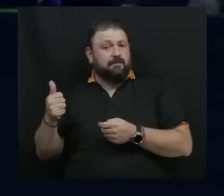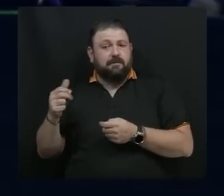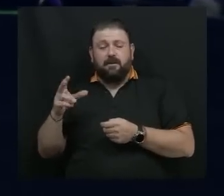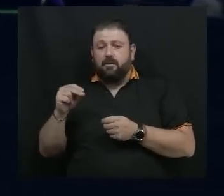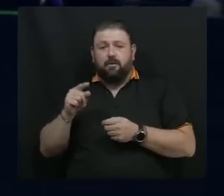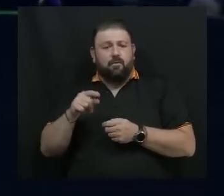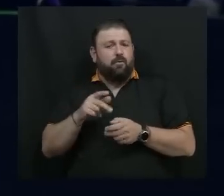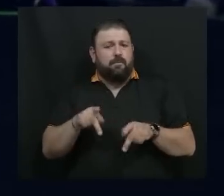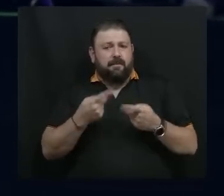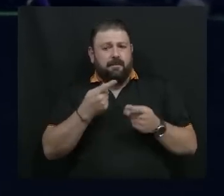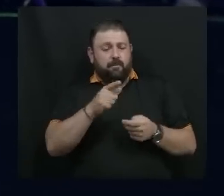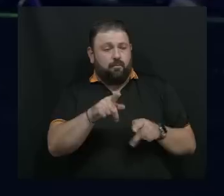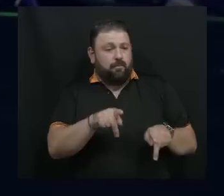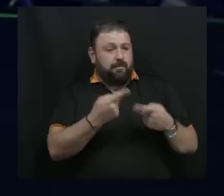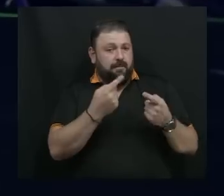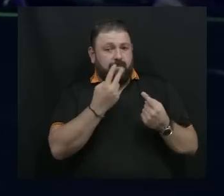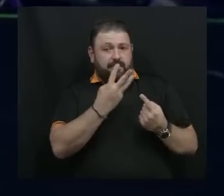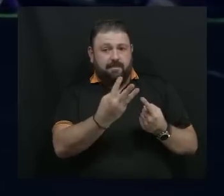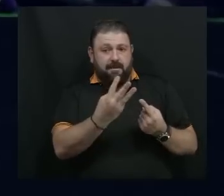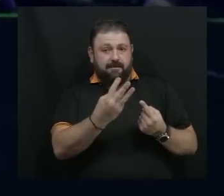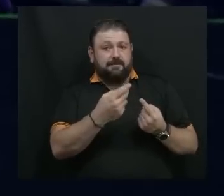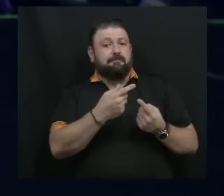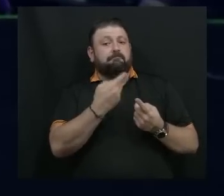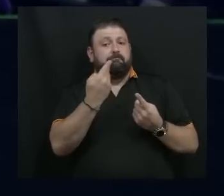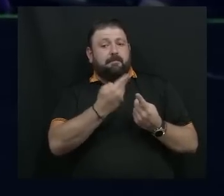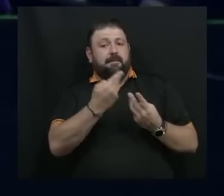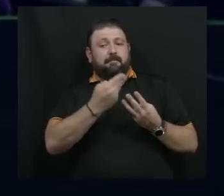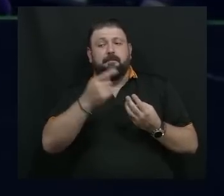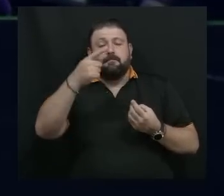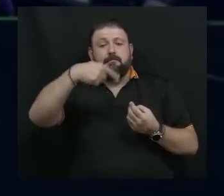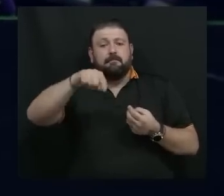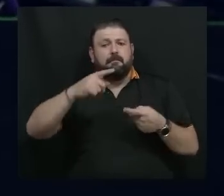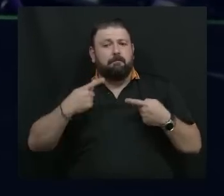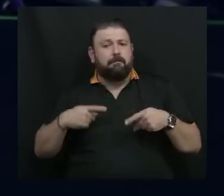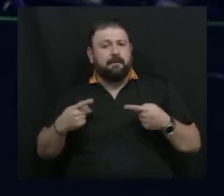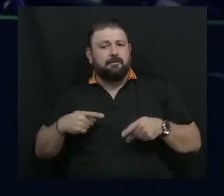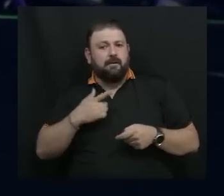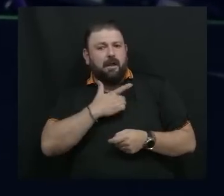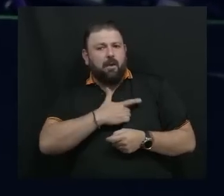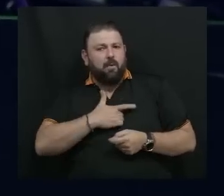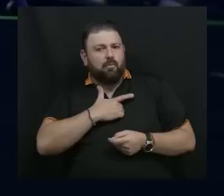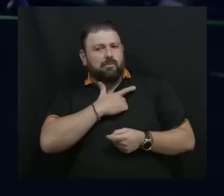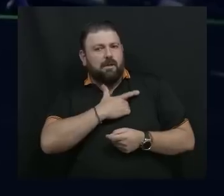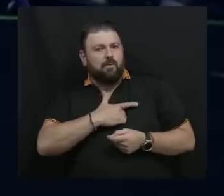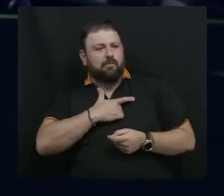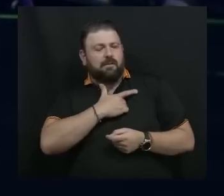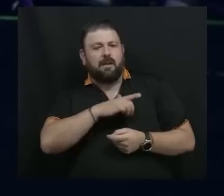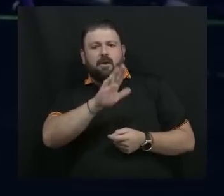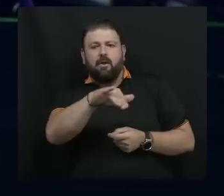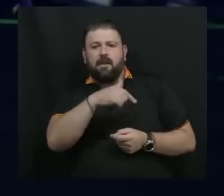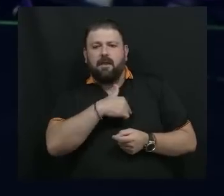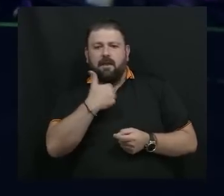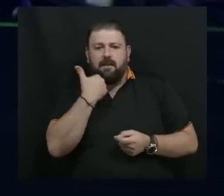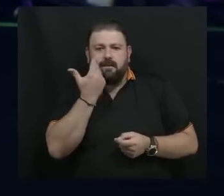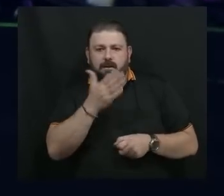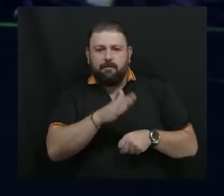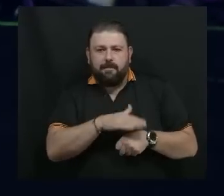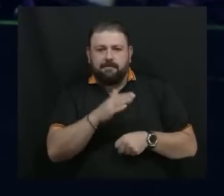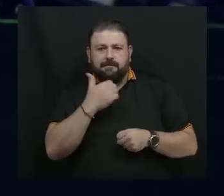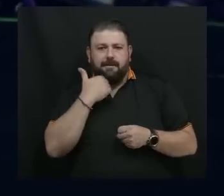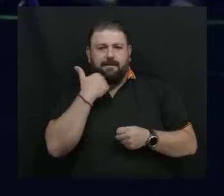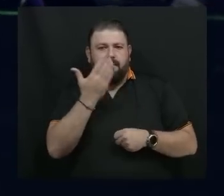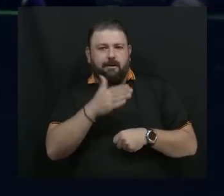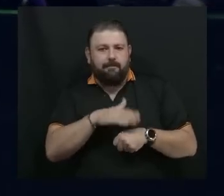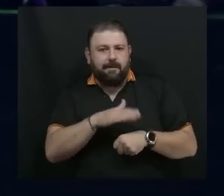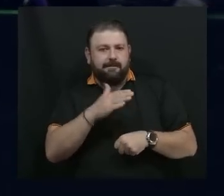tú vendes tres productos, la persona tiene mejores resultados y se va a volver tu clienta. Y te invito a que hagas